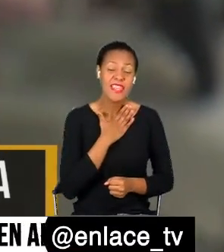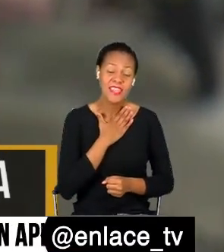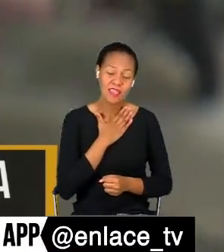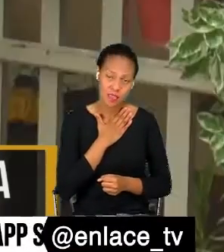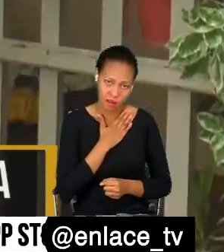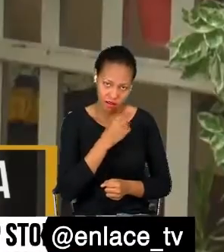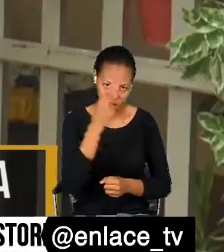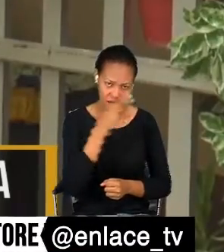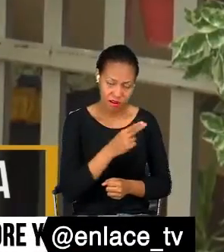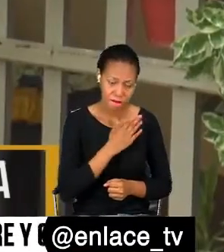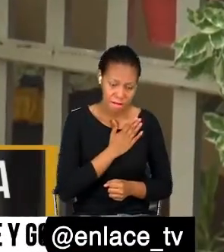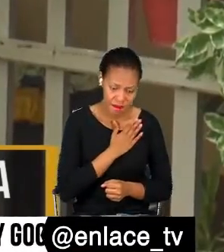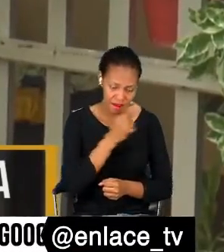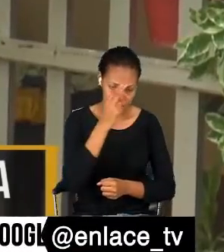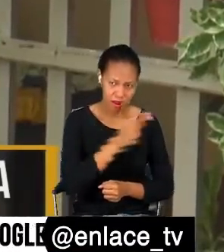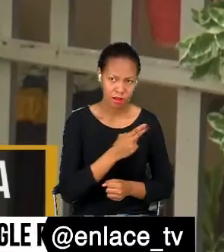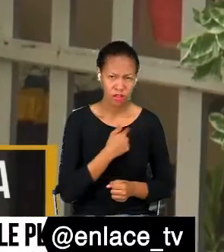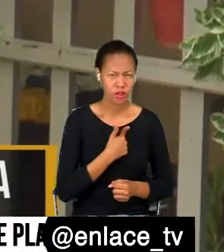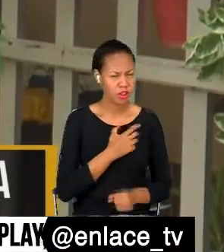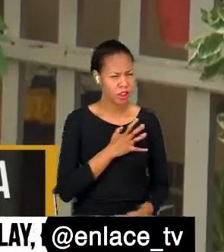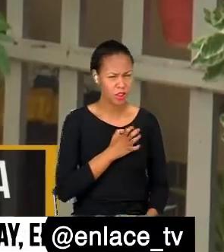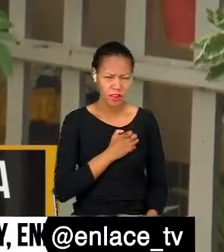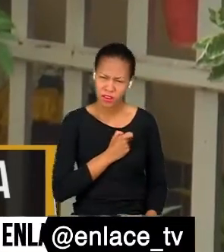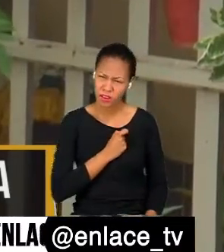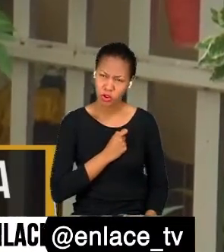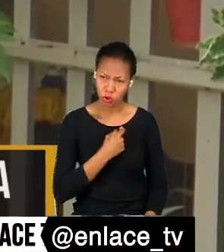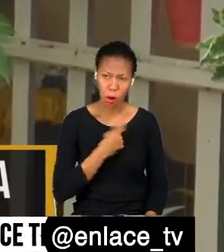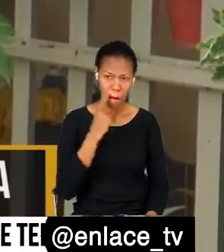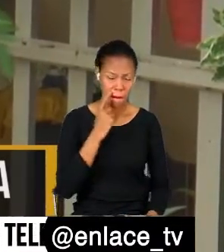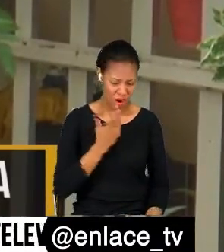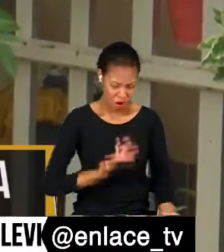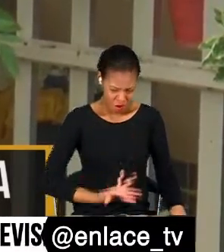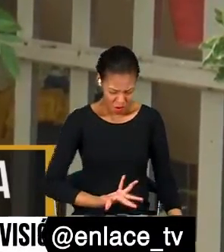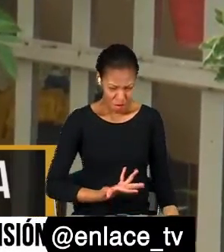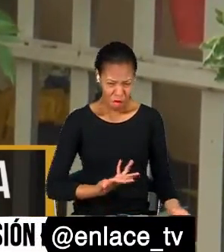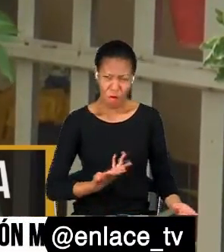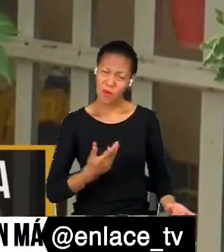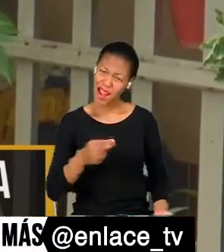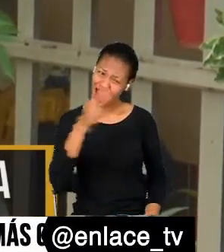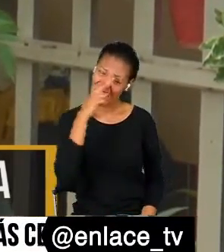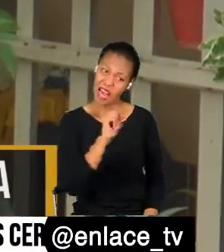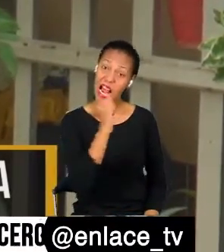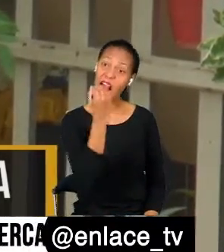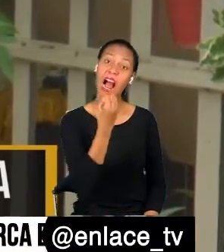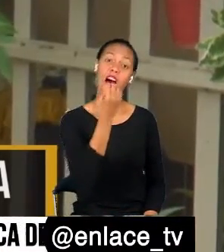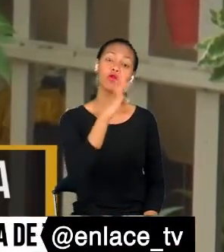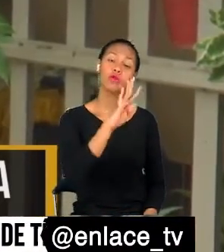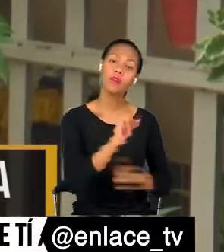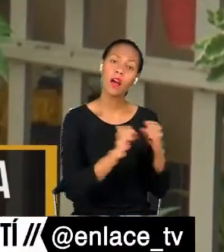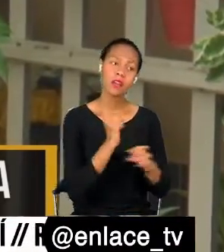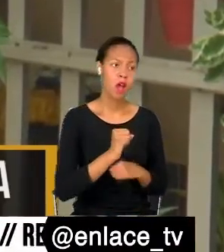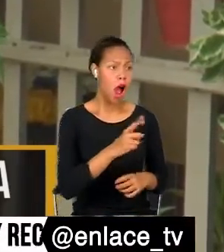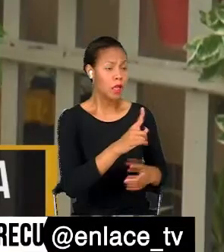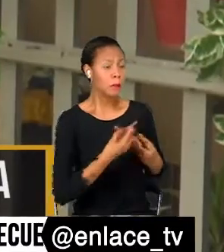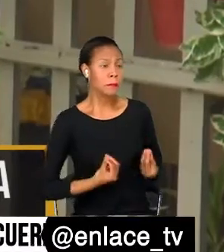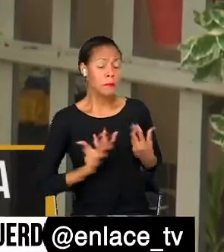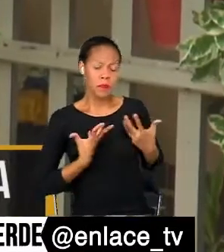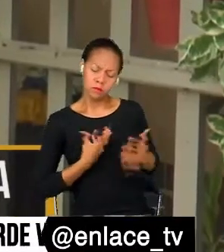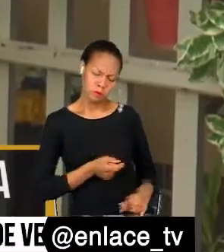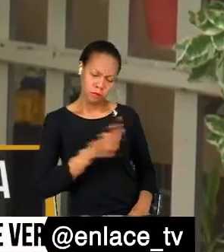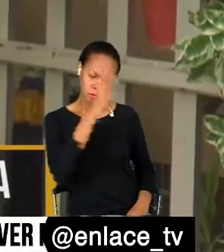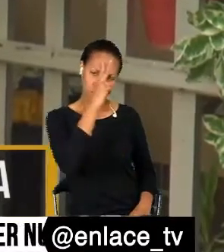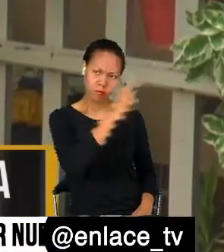padre, estoy dolido demasiado y estoy dolido con la Policía Nacional, que porque a una niña de 14 años, porque no le respetan la vida, y yo me